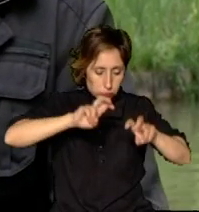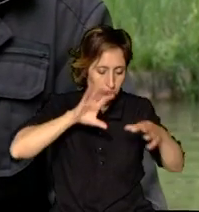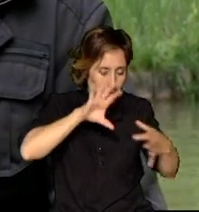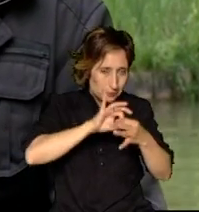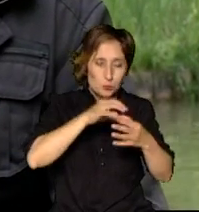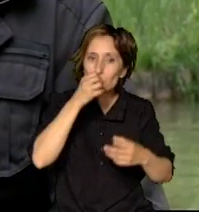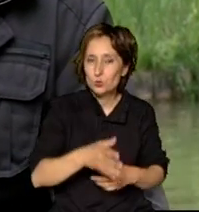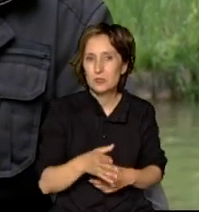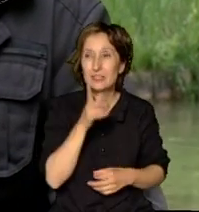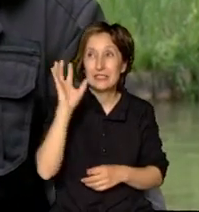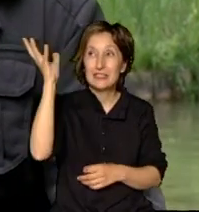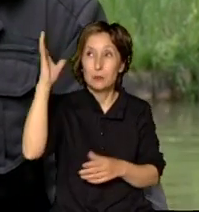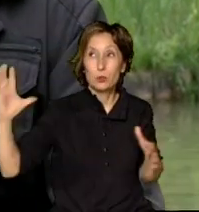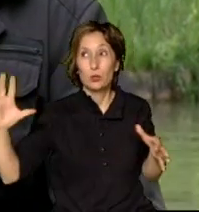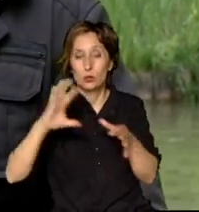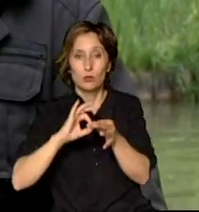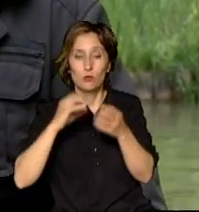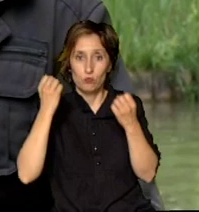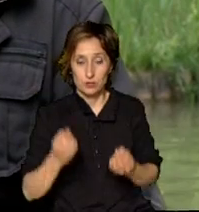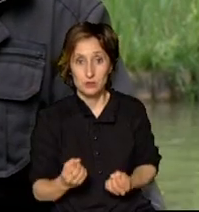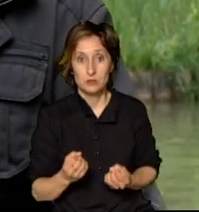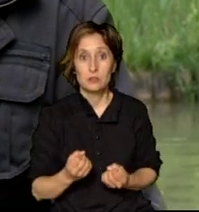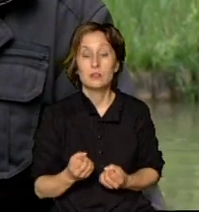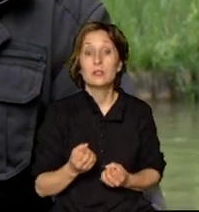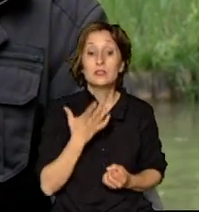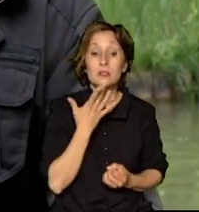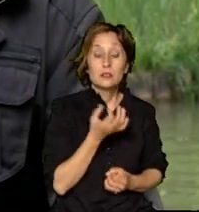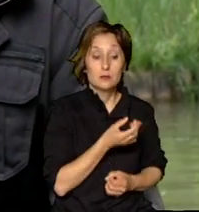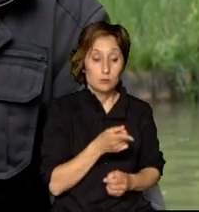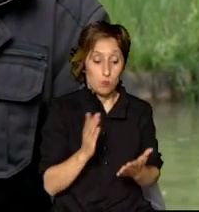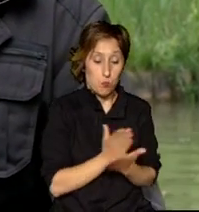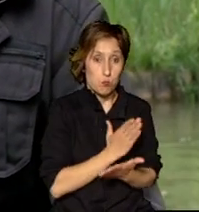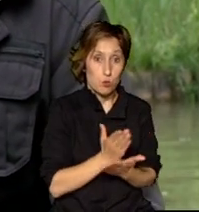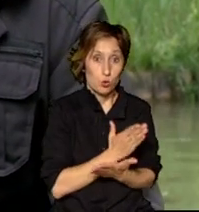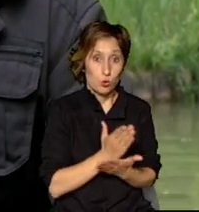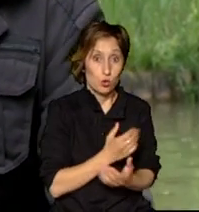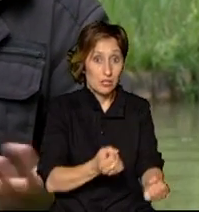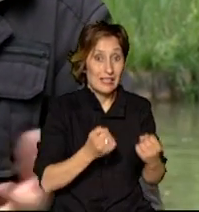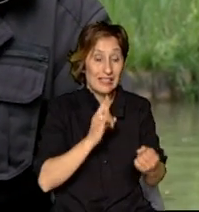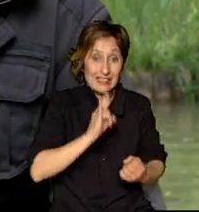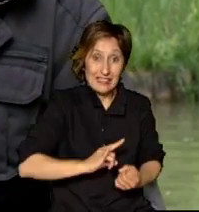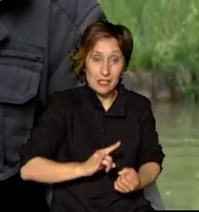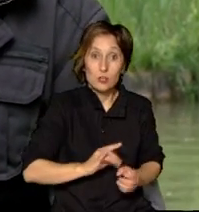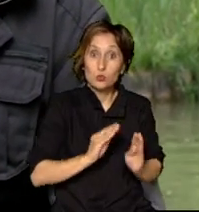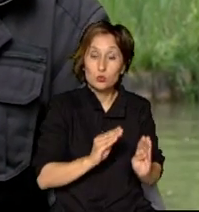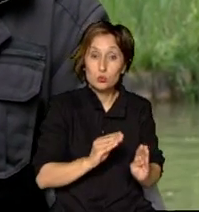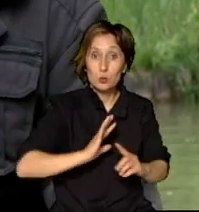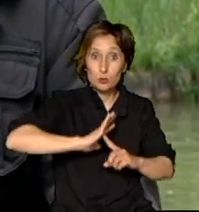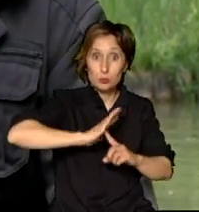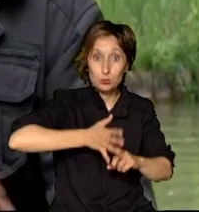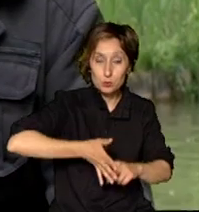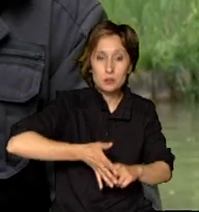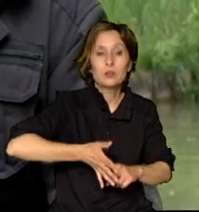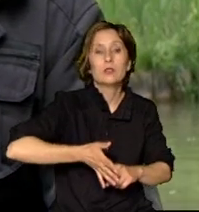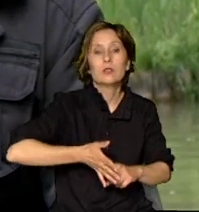muy ligado a la meteorología, ¿no? Porque pues, para tener una mayor eficiencia en la producción energética, por ejemplo, de los aerogeneradores eólicos,